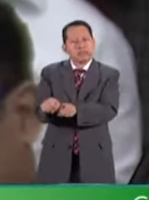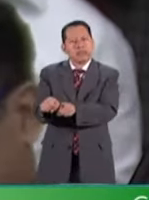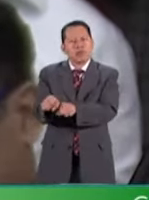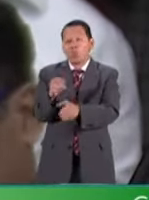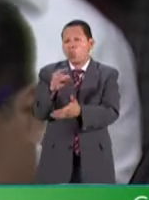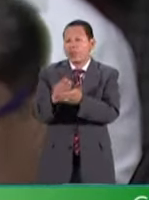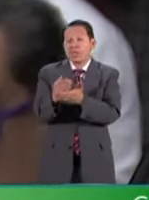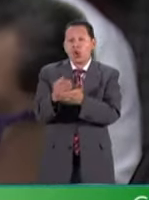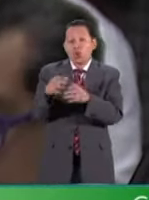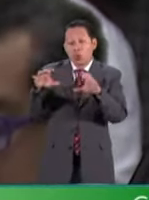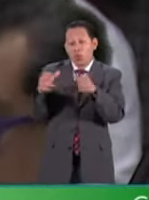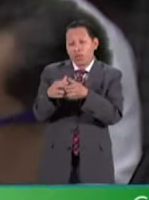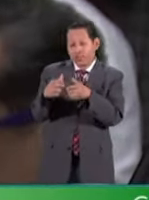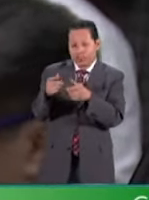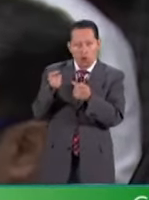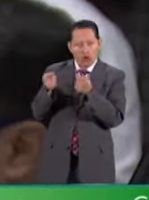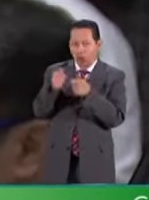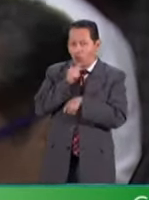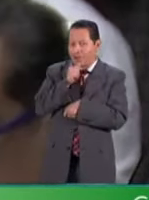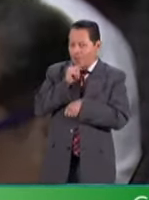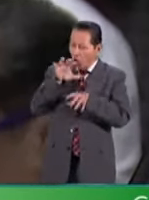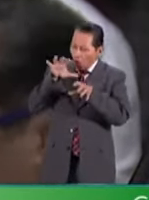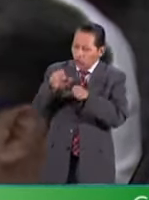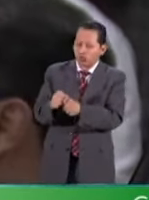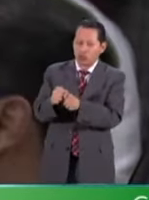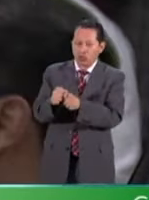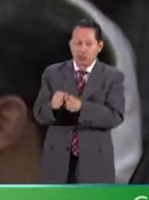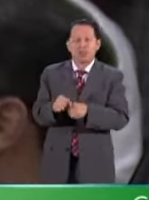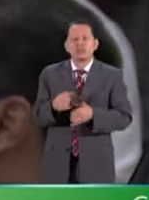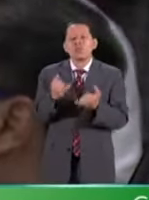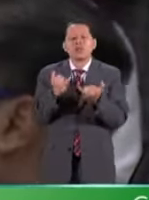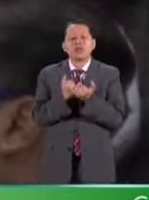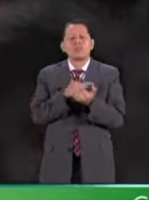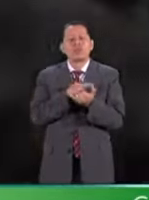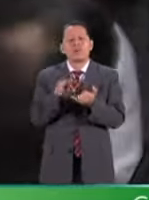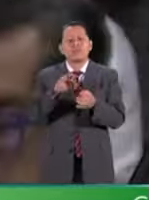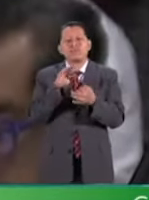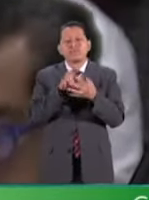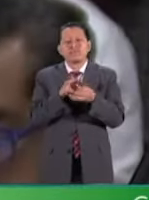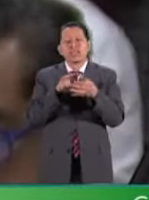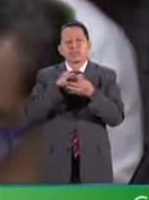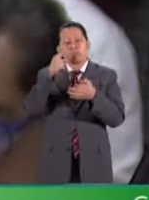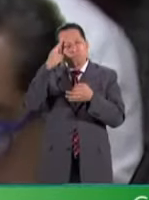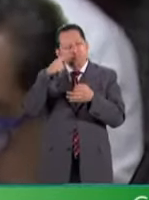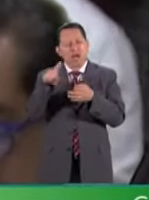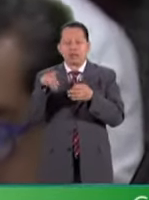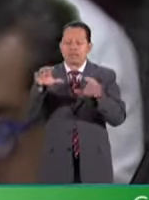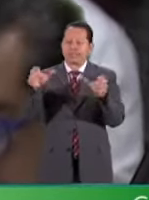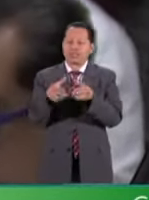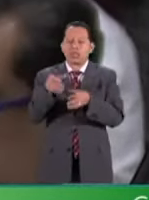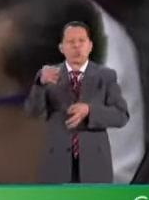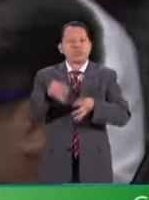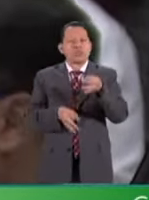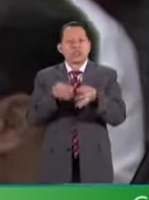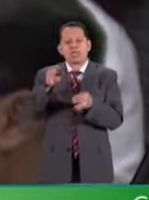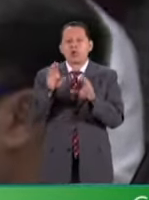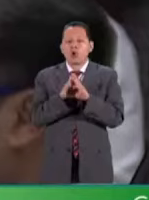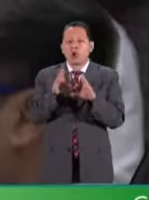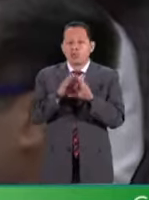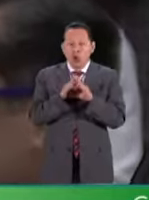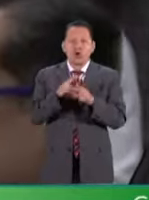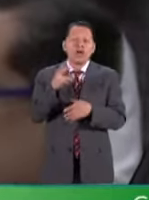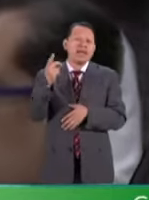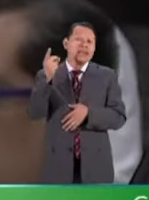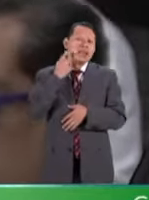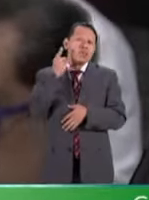poder sobre el que no tienen control rechazamos los contenidos que convertirán al poder judicial en una diputación